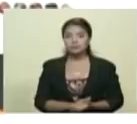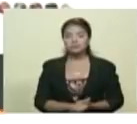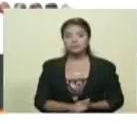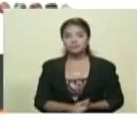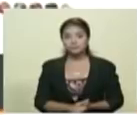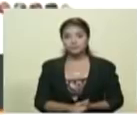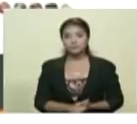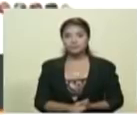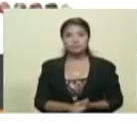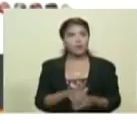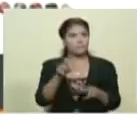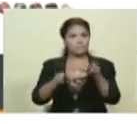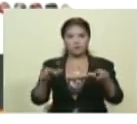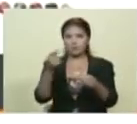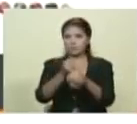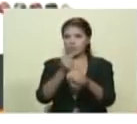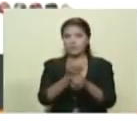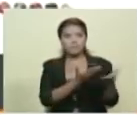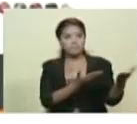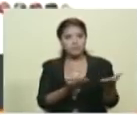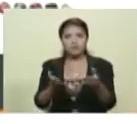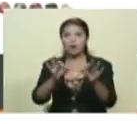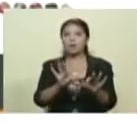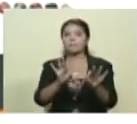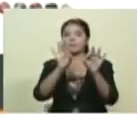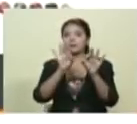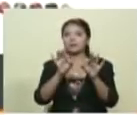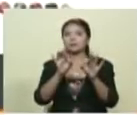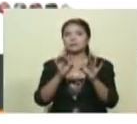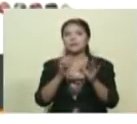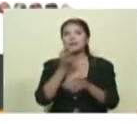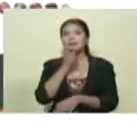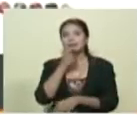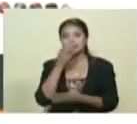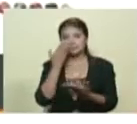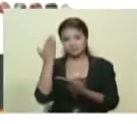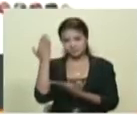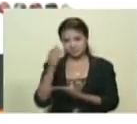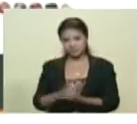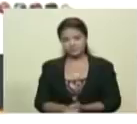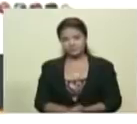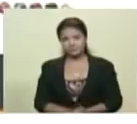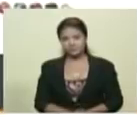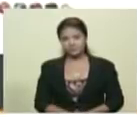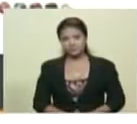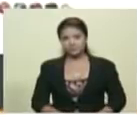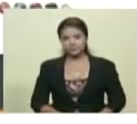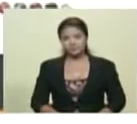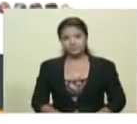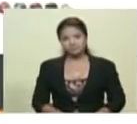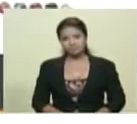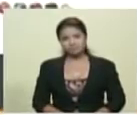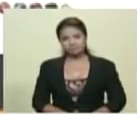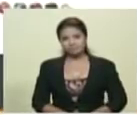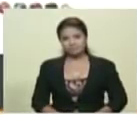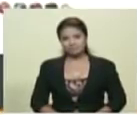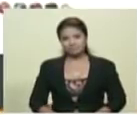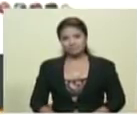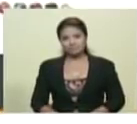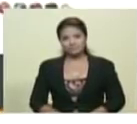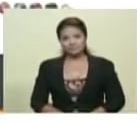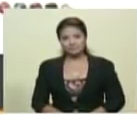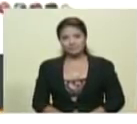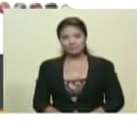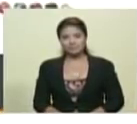con todo su personal, invitados especiales. Dice: President Nicolas Maduro, to UF's left, come to now